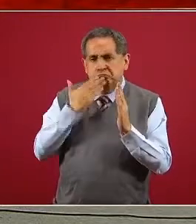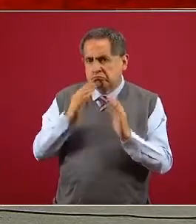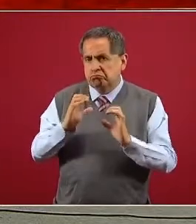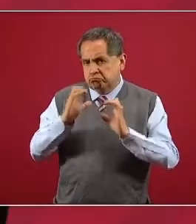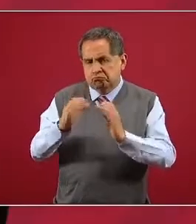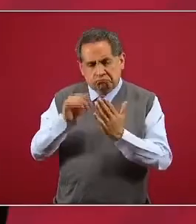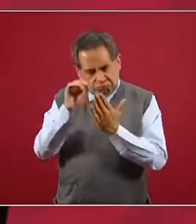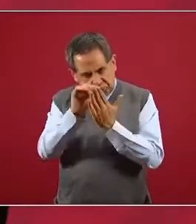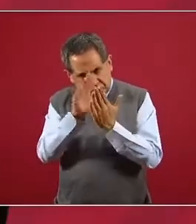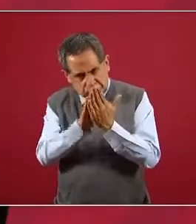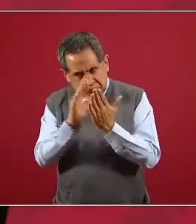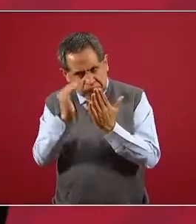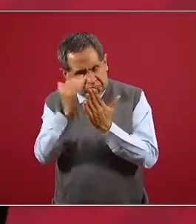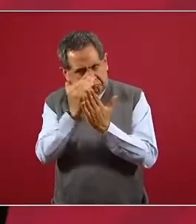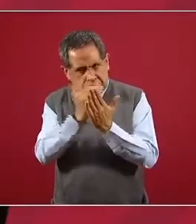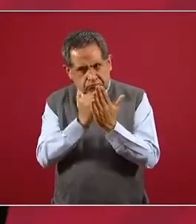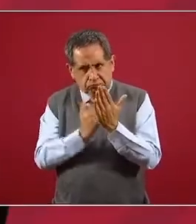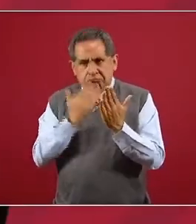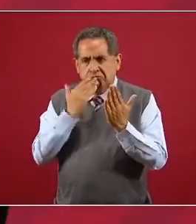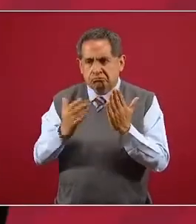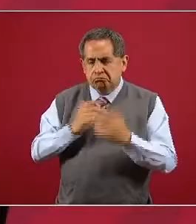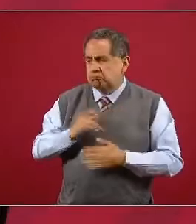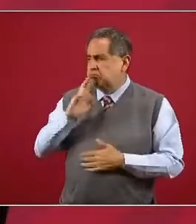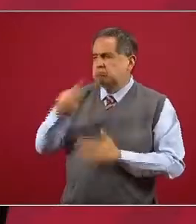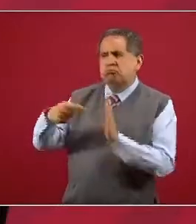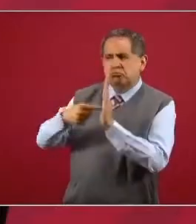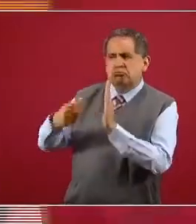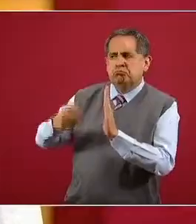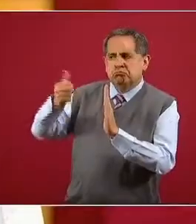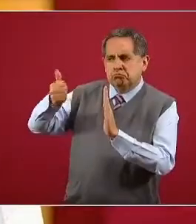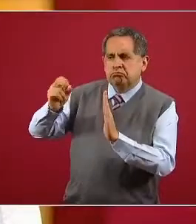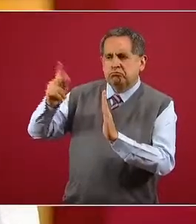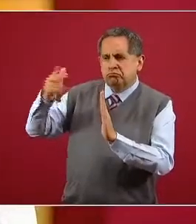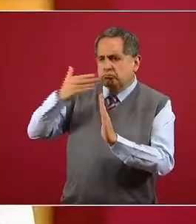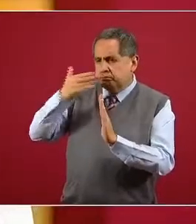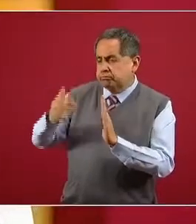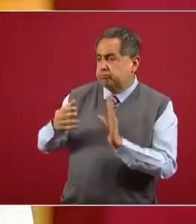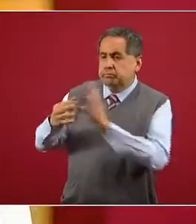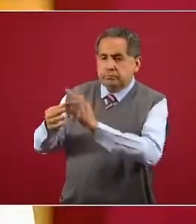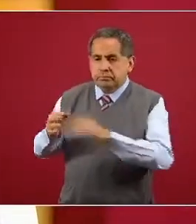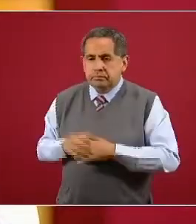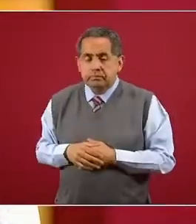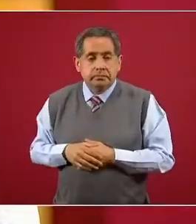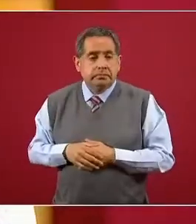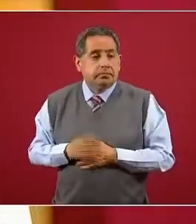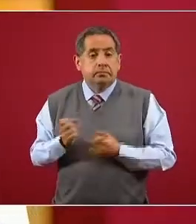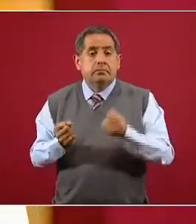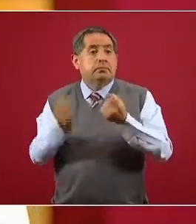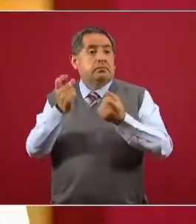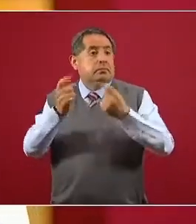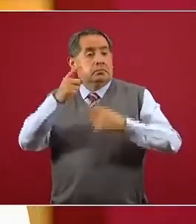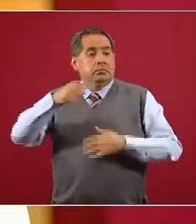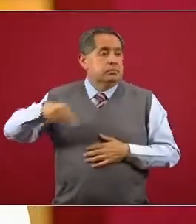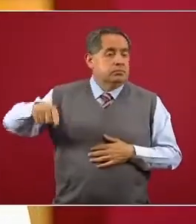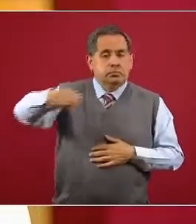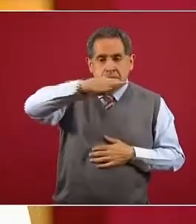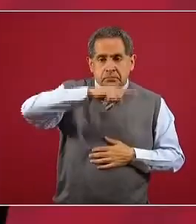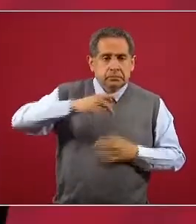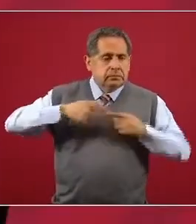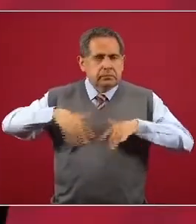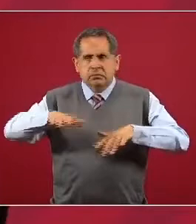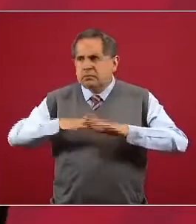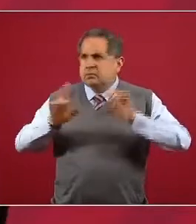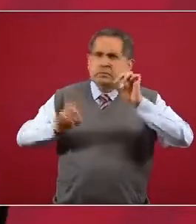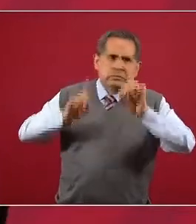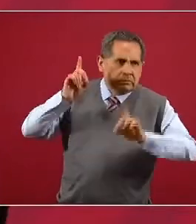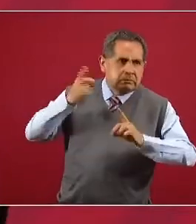cuidada y les respondimos que nos parecía muy adecuado. En su momento hubo la inquietud por parte de algunos segmentos de la